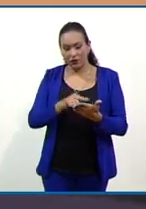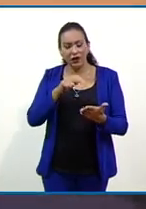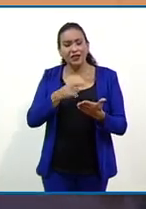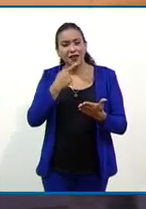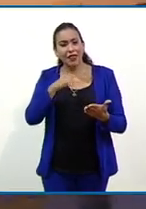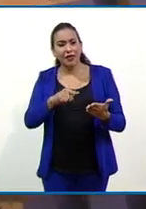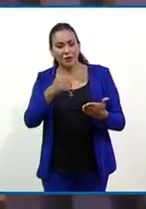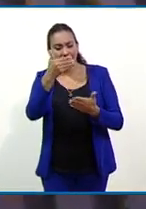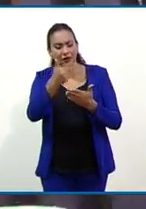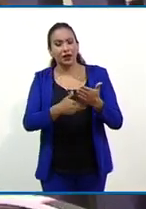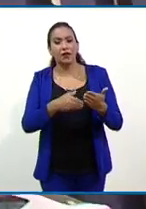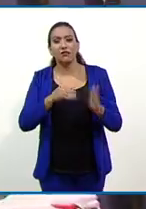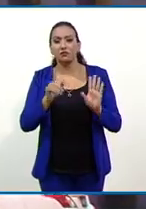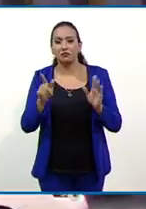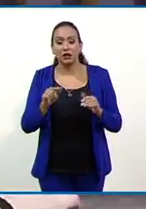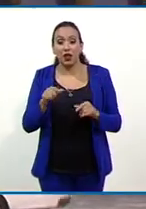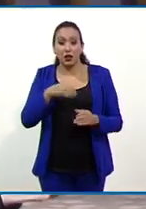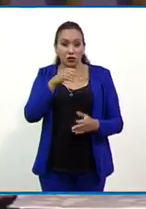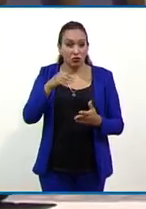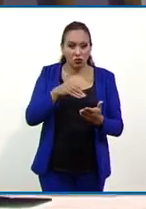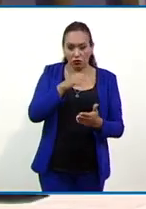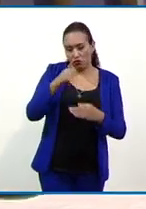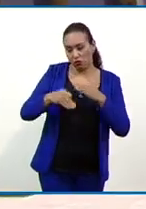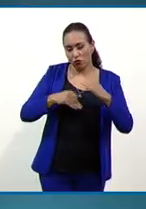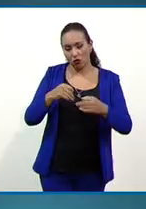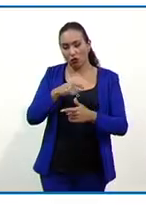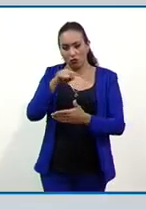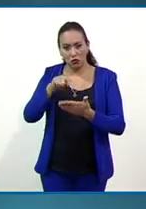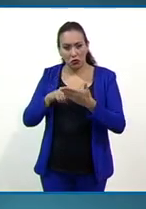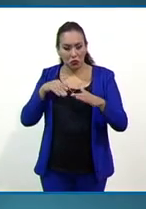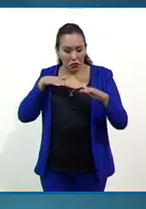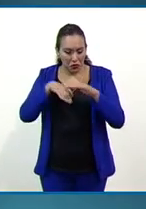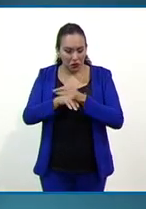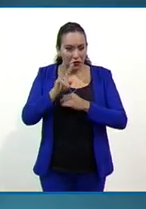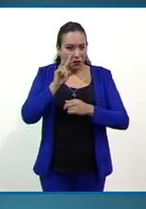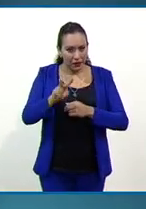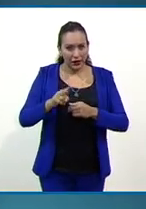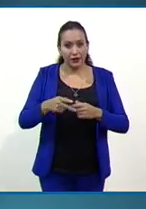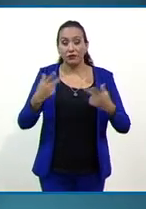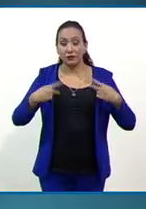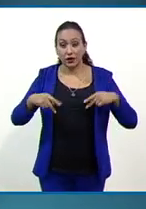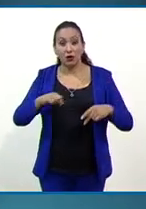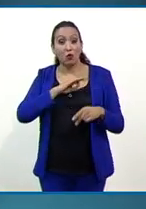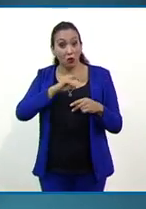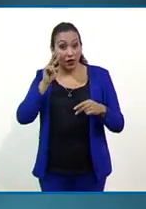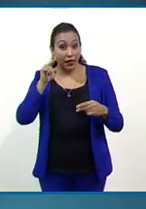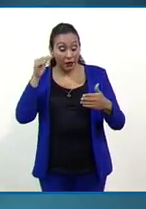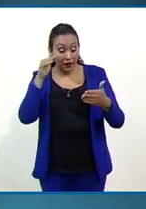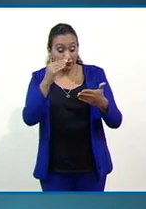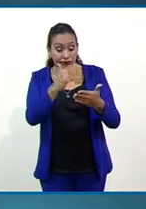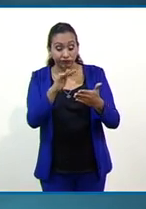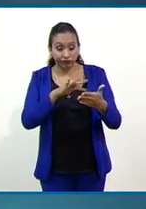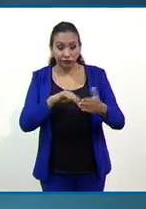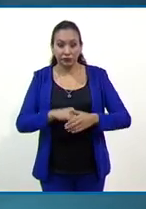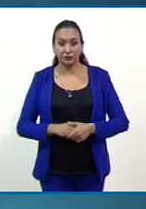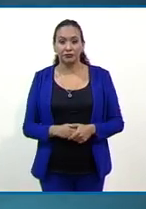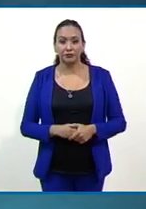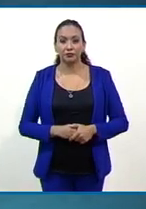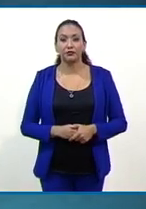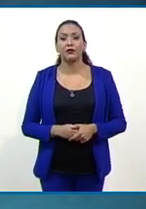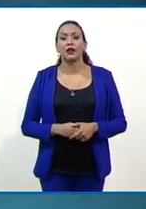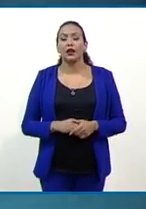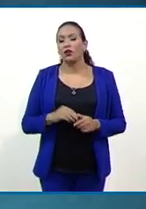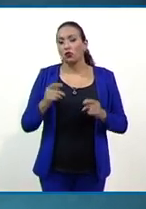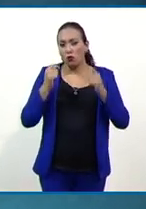estará disponible en todos sus chats y canales para que sea suscrita por todo el personal del Poder Judicial Federal, sea